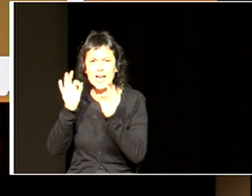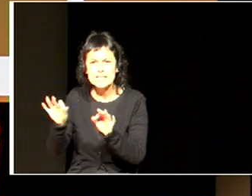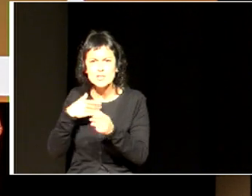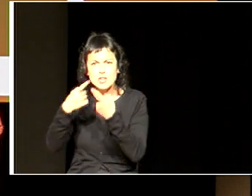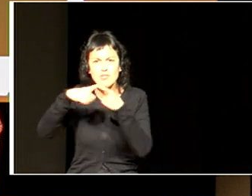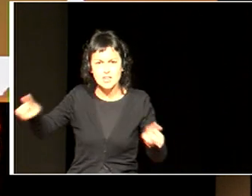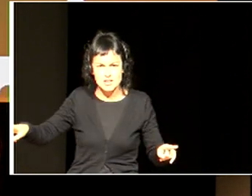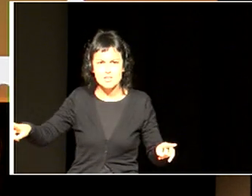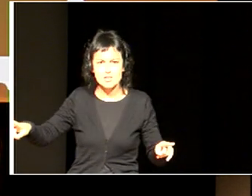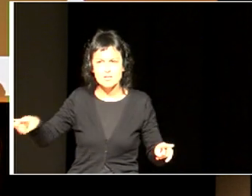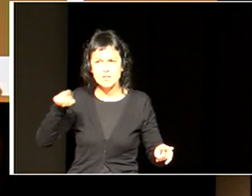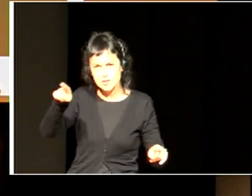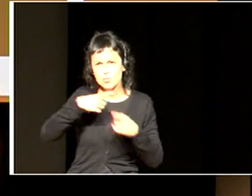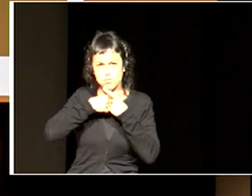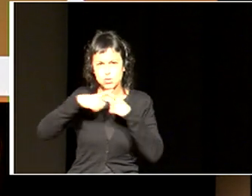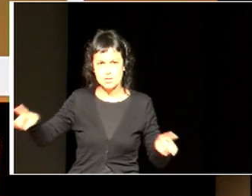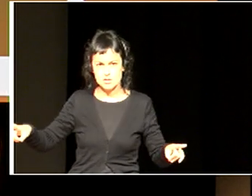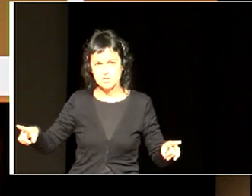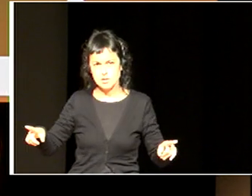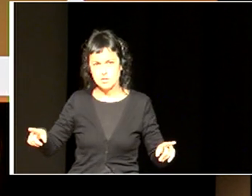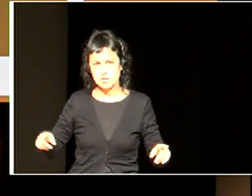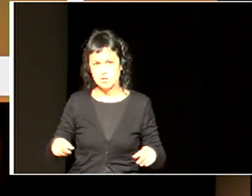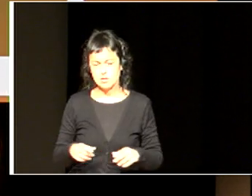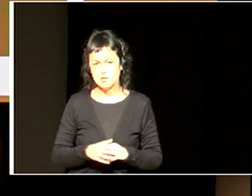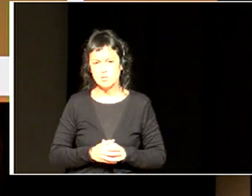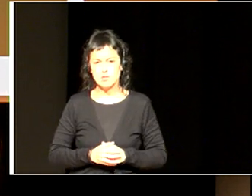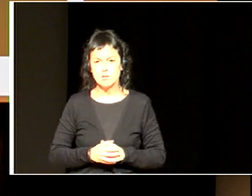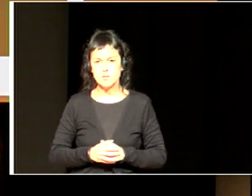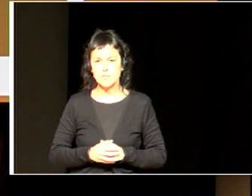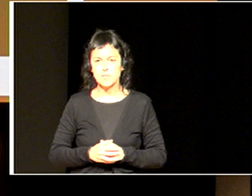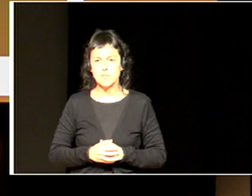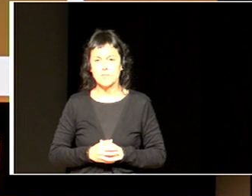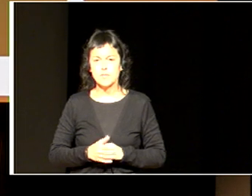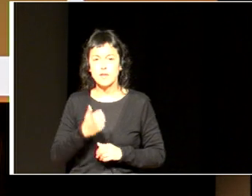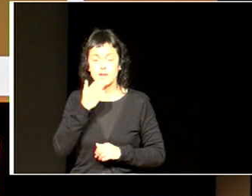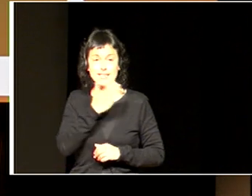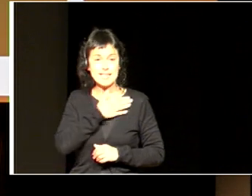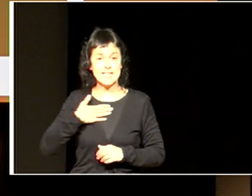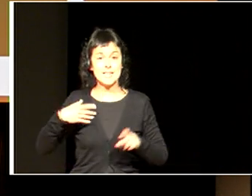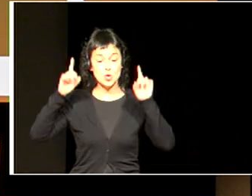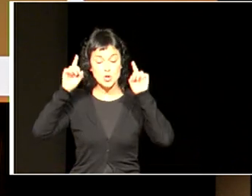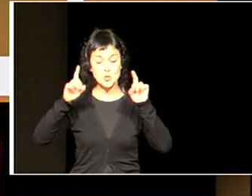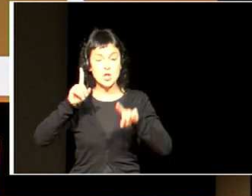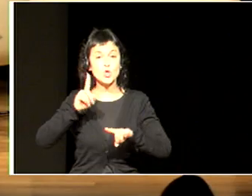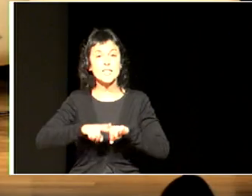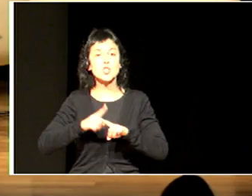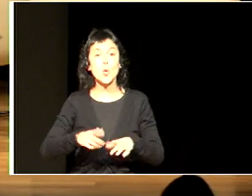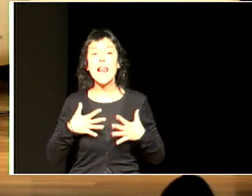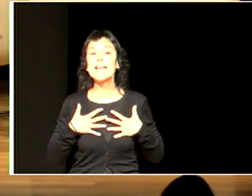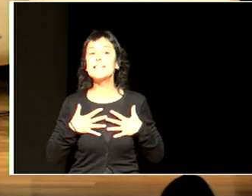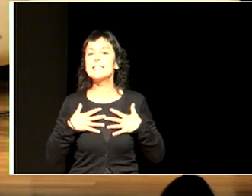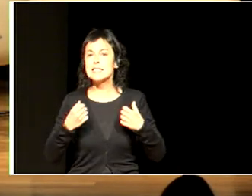esa es la gran diferencia el primer paso para una educación sexual sana que es lo que la oms